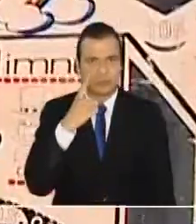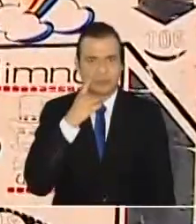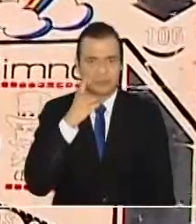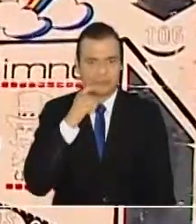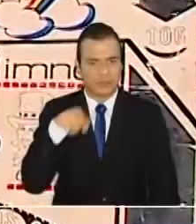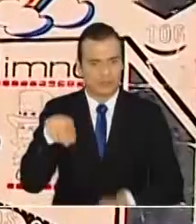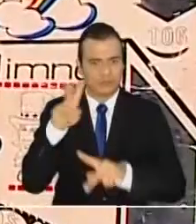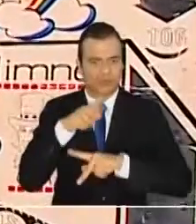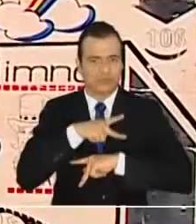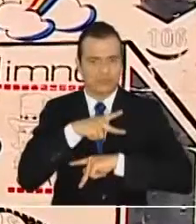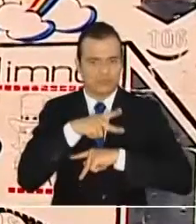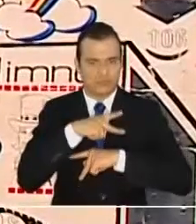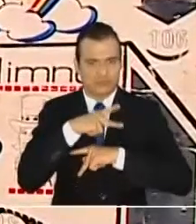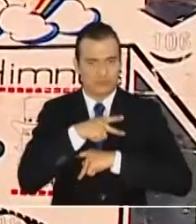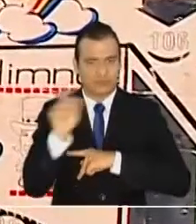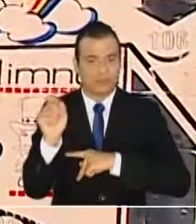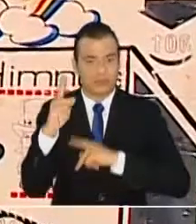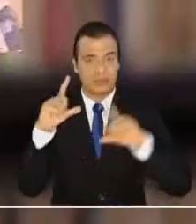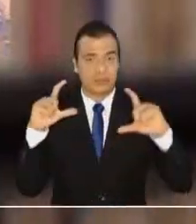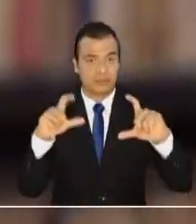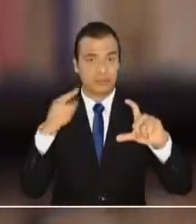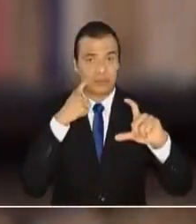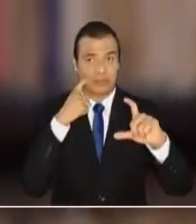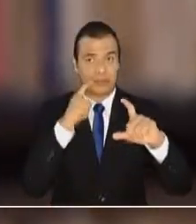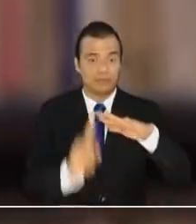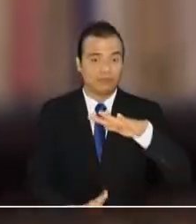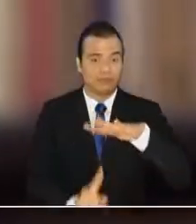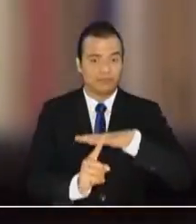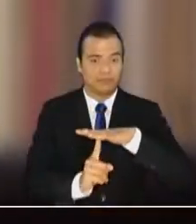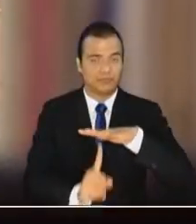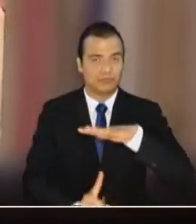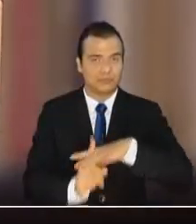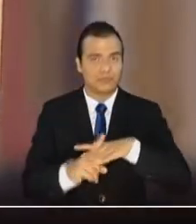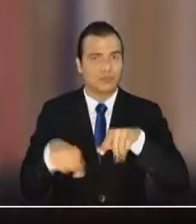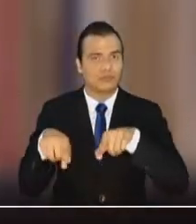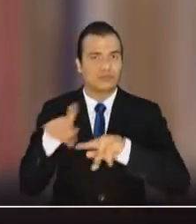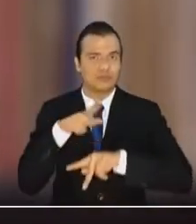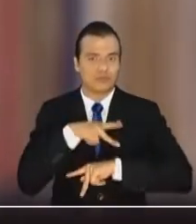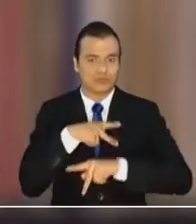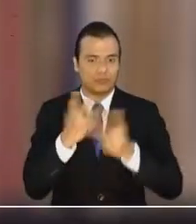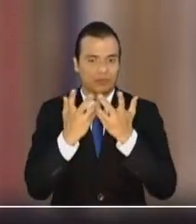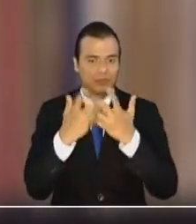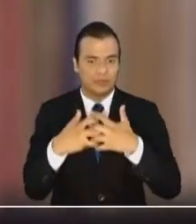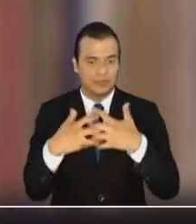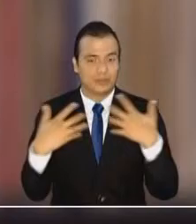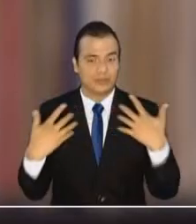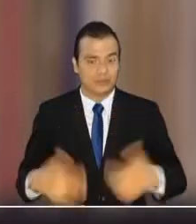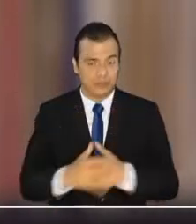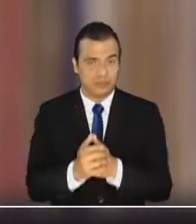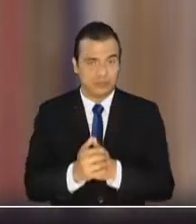disco que papi sacó en la marca Cubanay. No sé si ustedes se acuerdan del señor maestro Cachao.